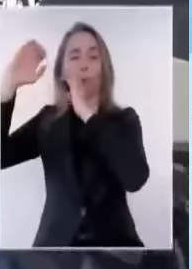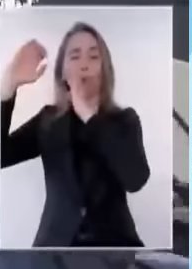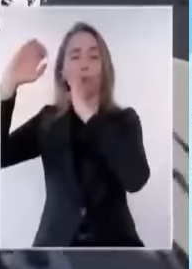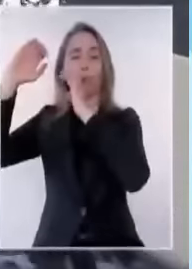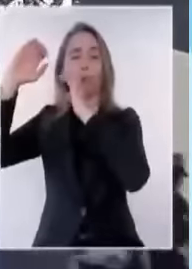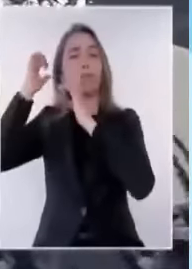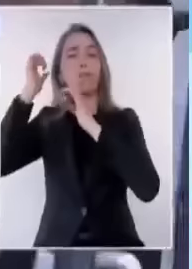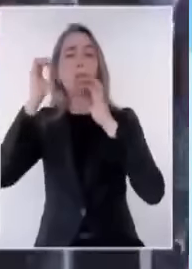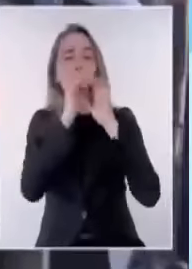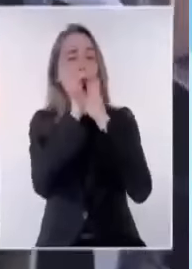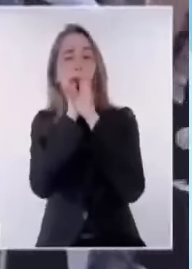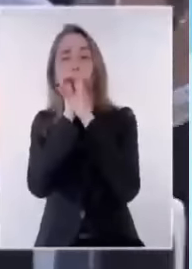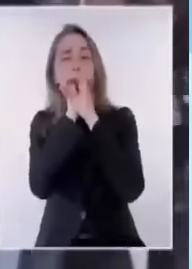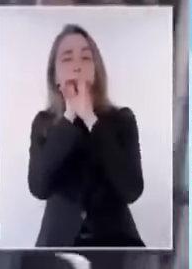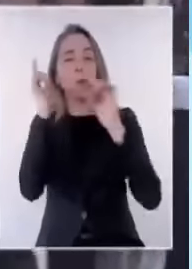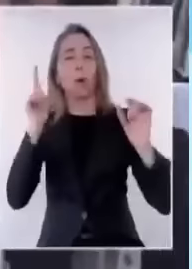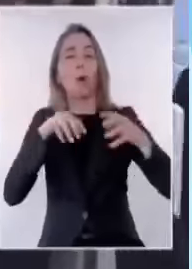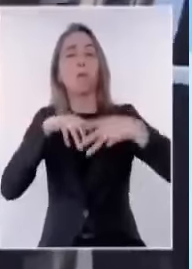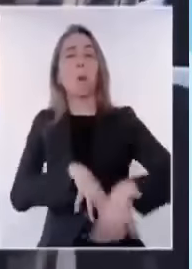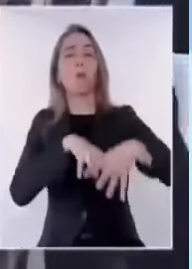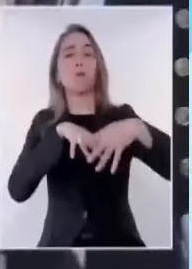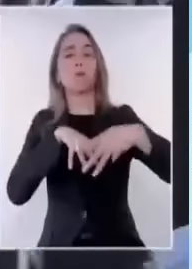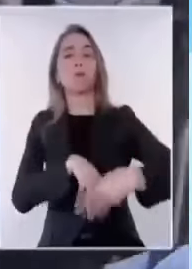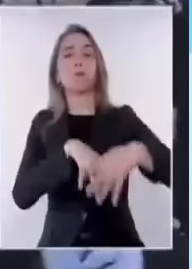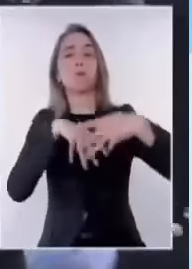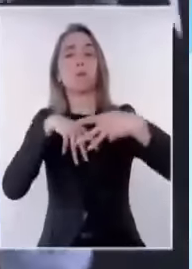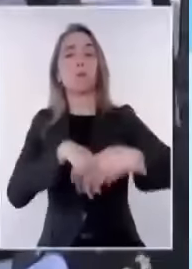Debe ser otra cosa. Municipalidad.